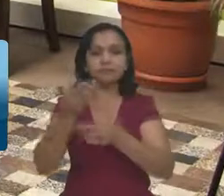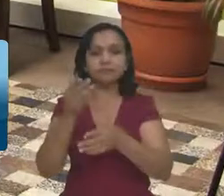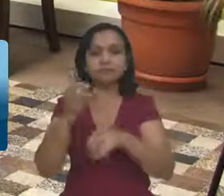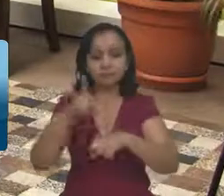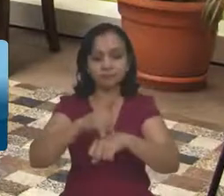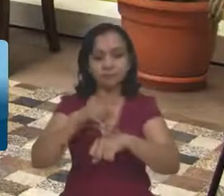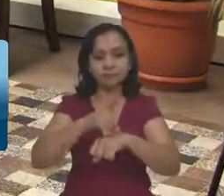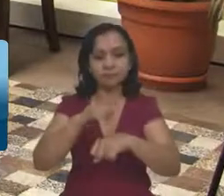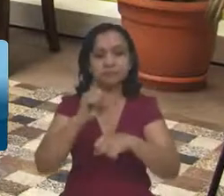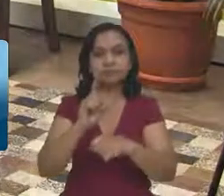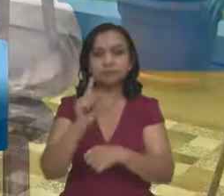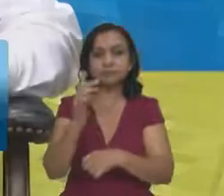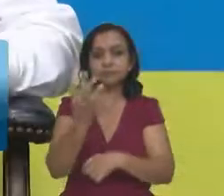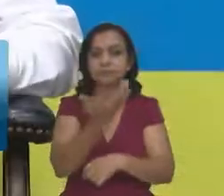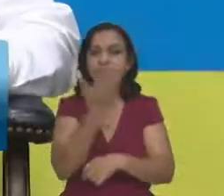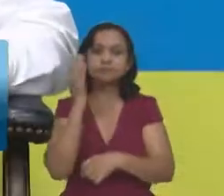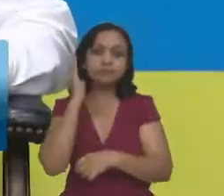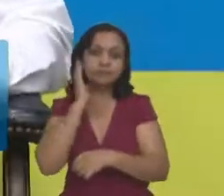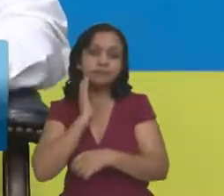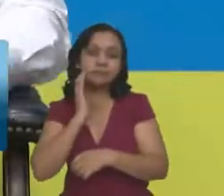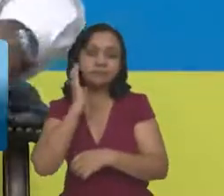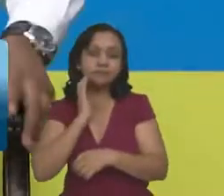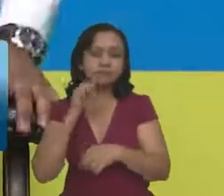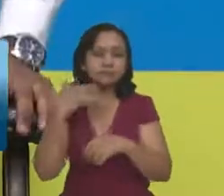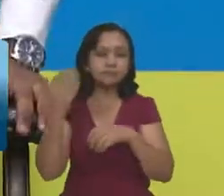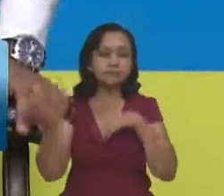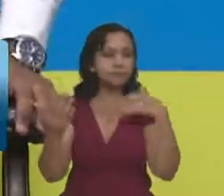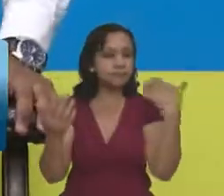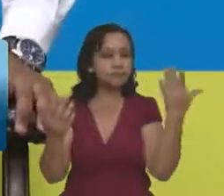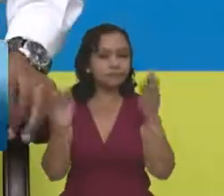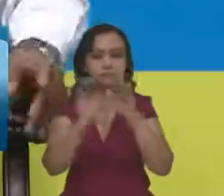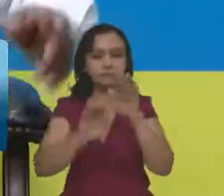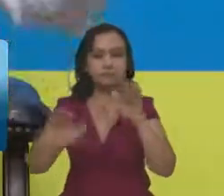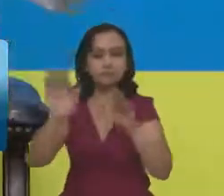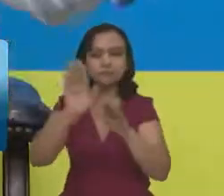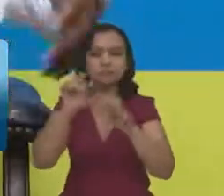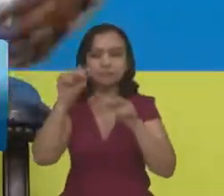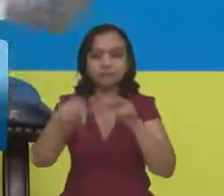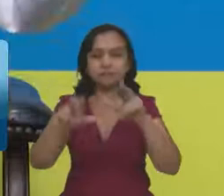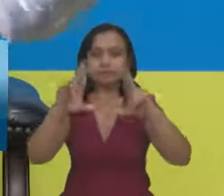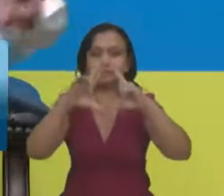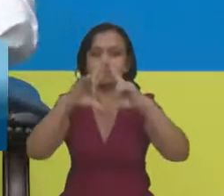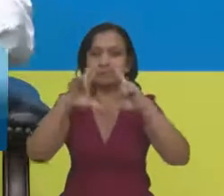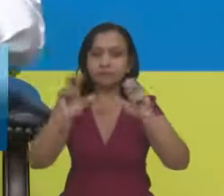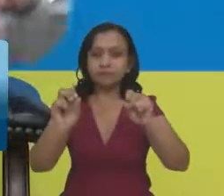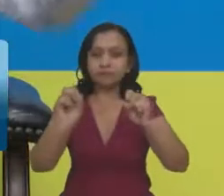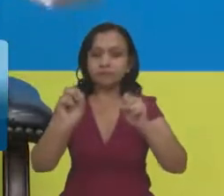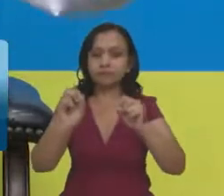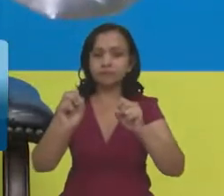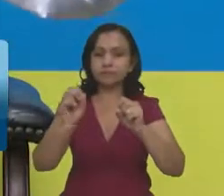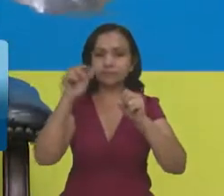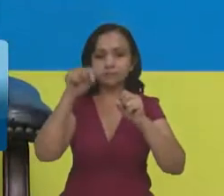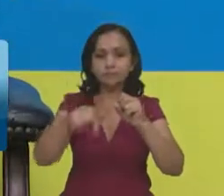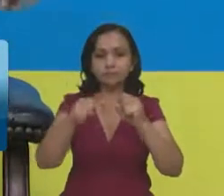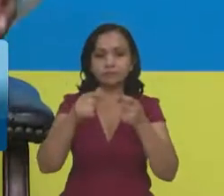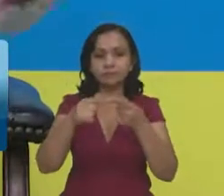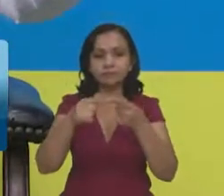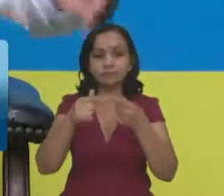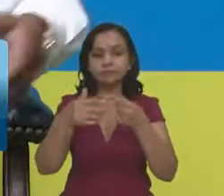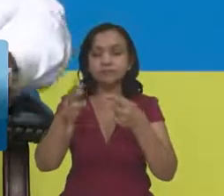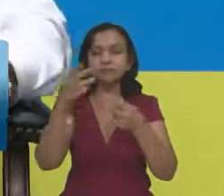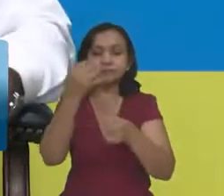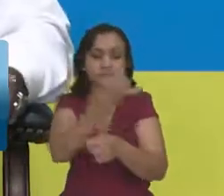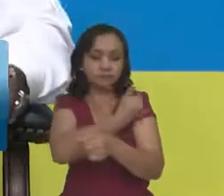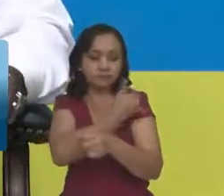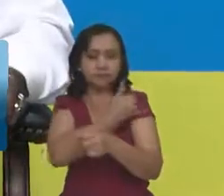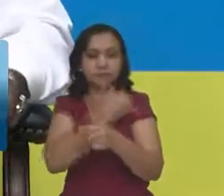dos. Precisamente en esa experiencia, doctor, ¿cuáles son los casos que más ha tenido que ver en estos últimos años, en estos 2 años que tiene el